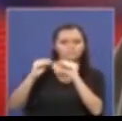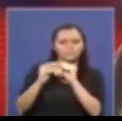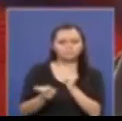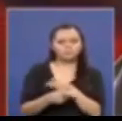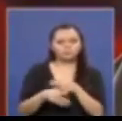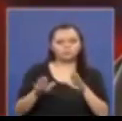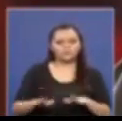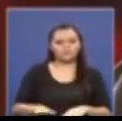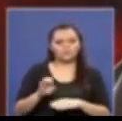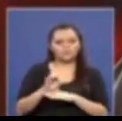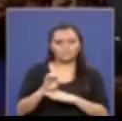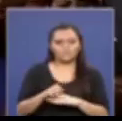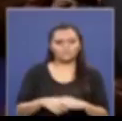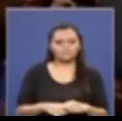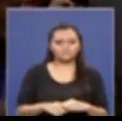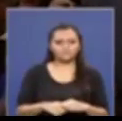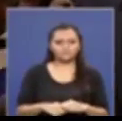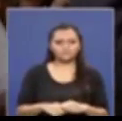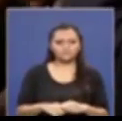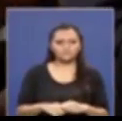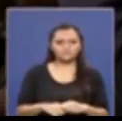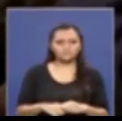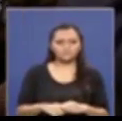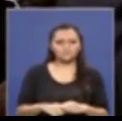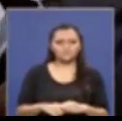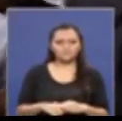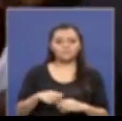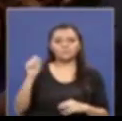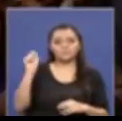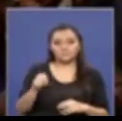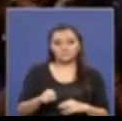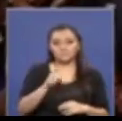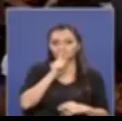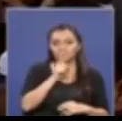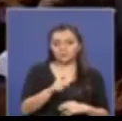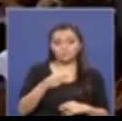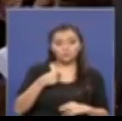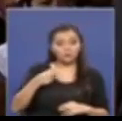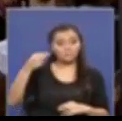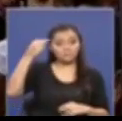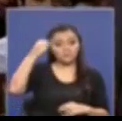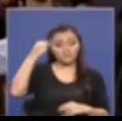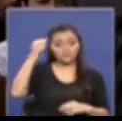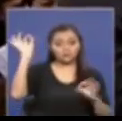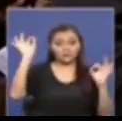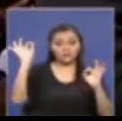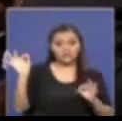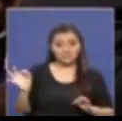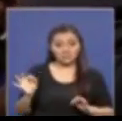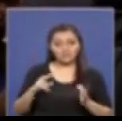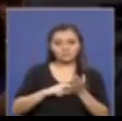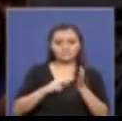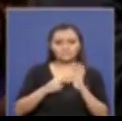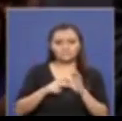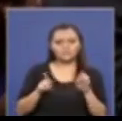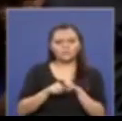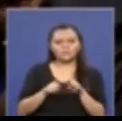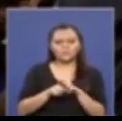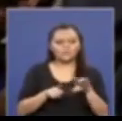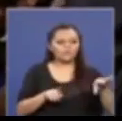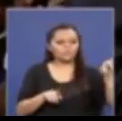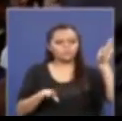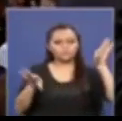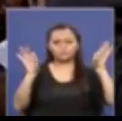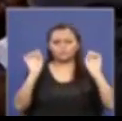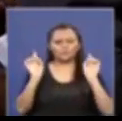producirlos nacionalmente también. Sí, sí, efectivamente, presidente, nosotros estamos convencidos que la eficiencia energética ya no es una opción como era en el pasado, sino